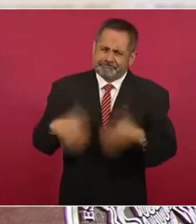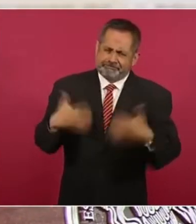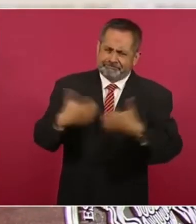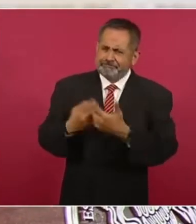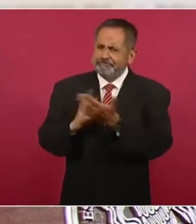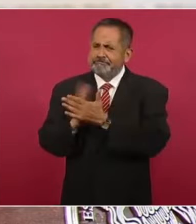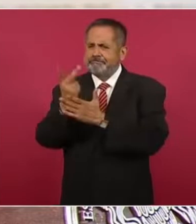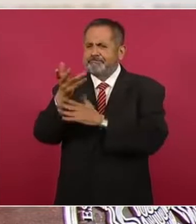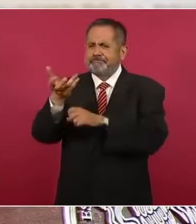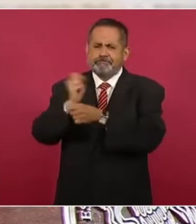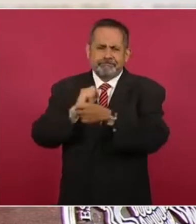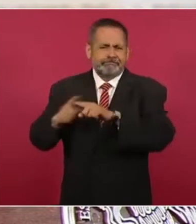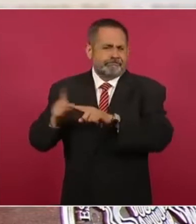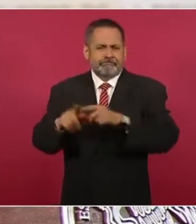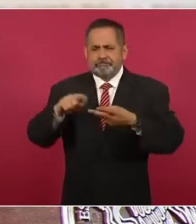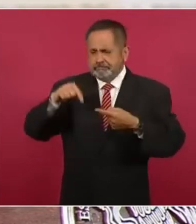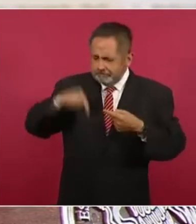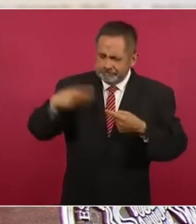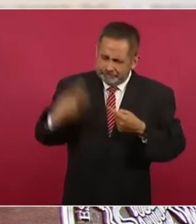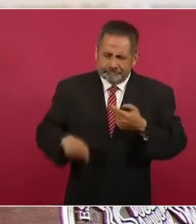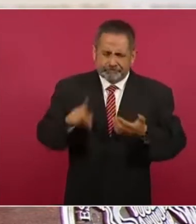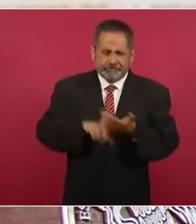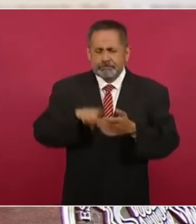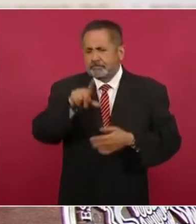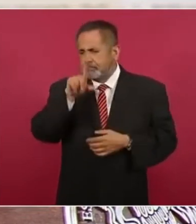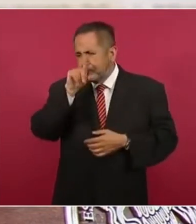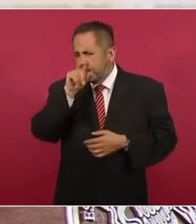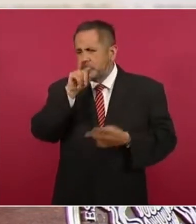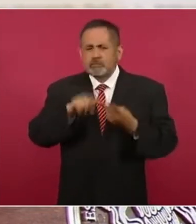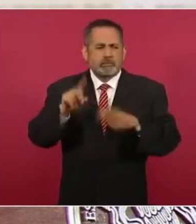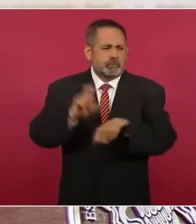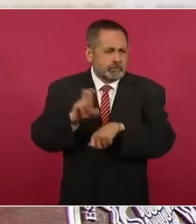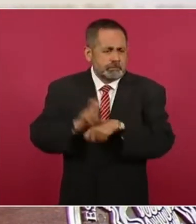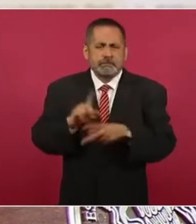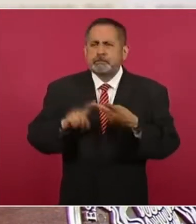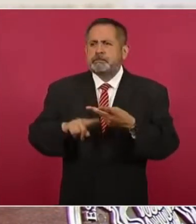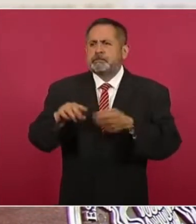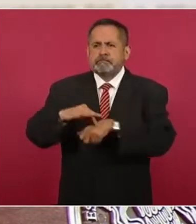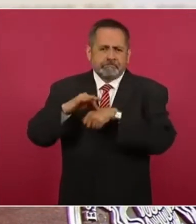que tengamos pollo, huevo, carne,